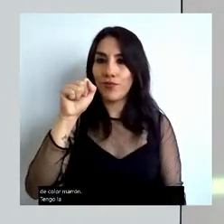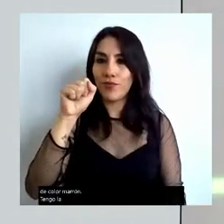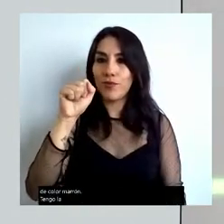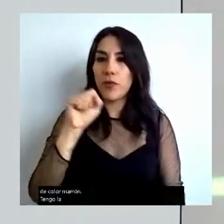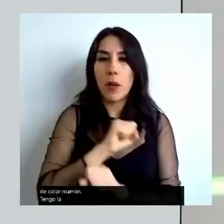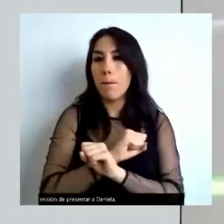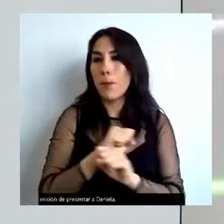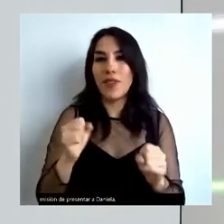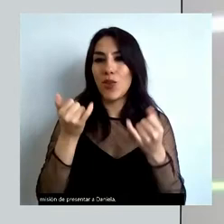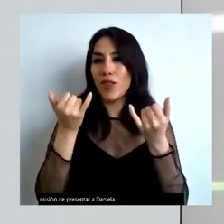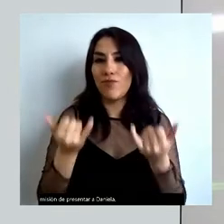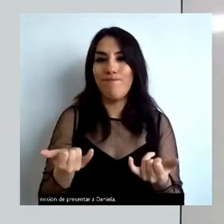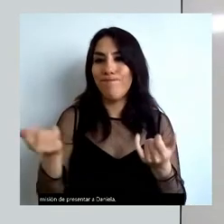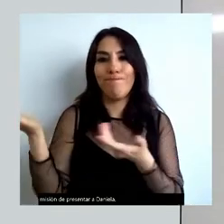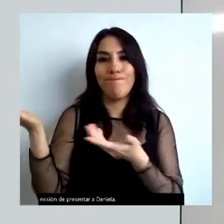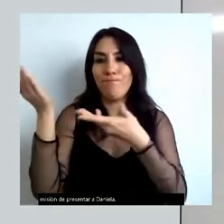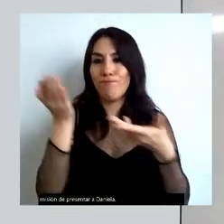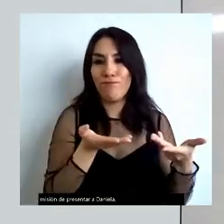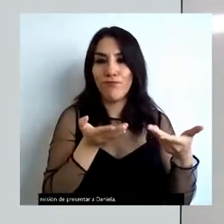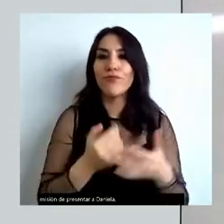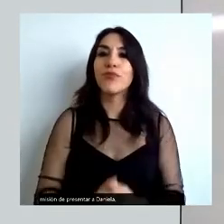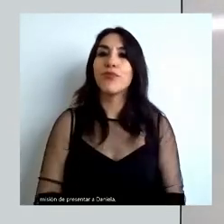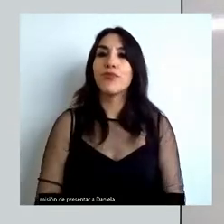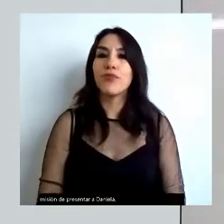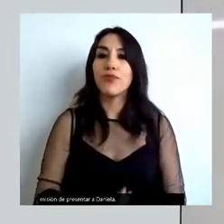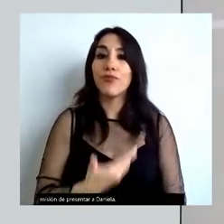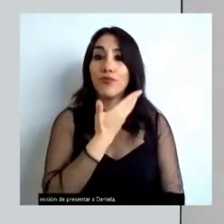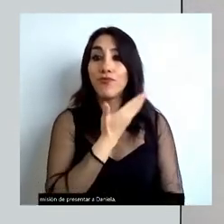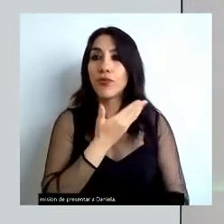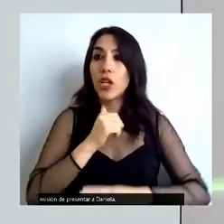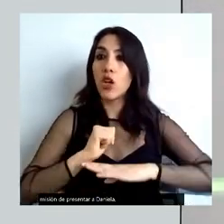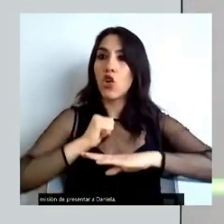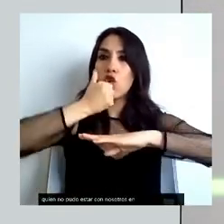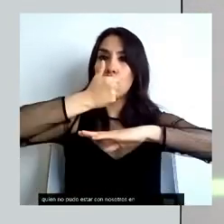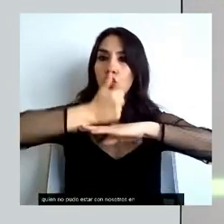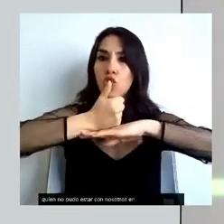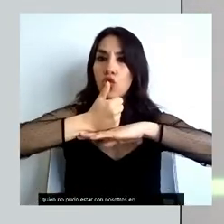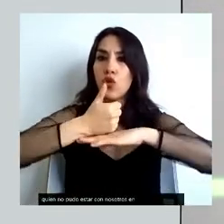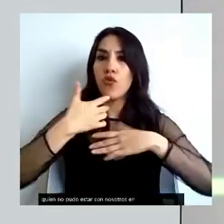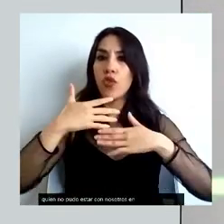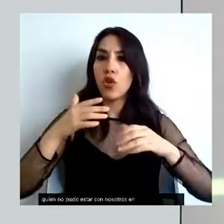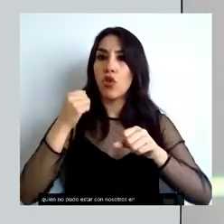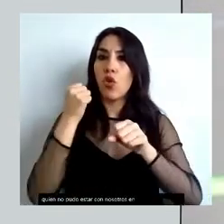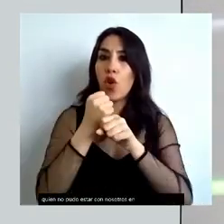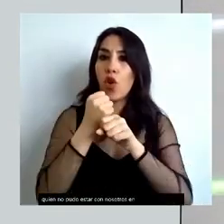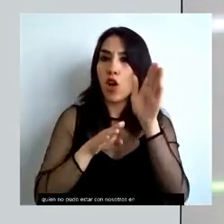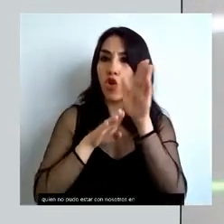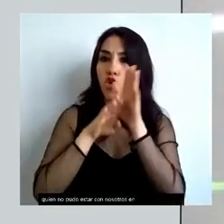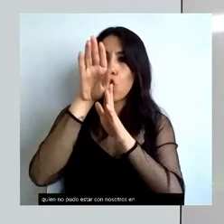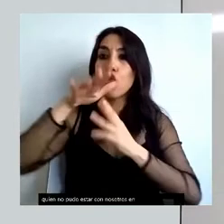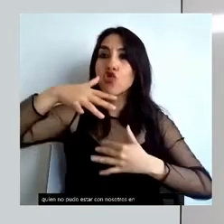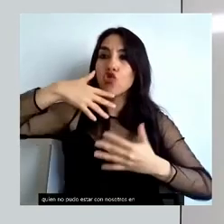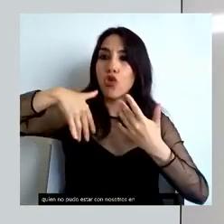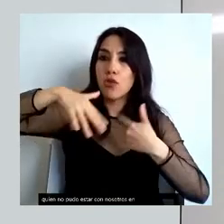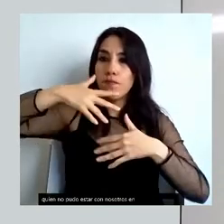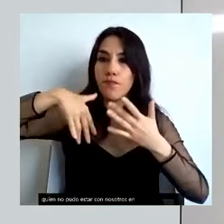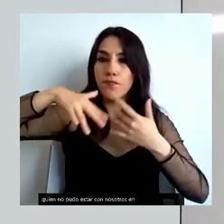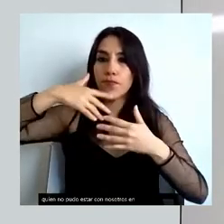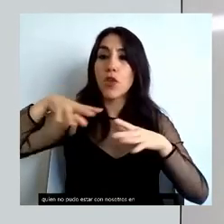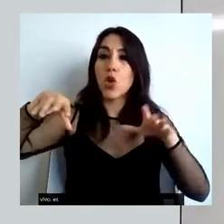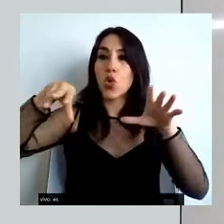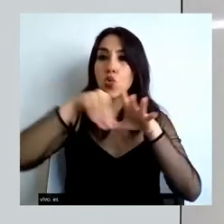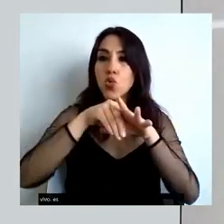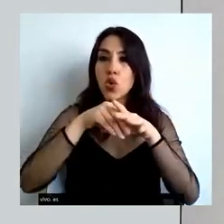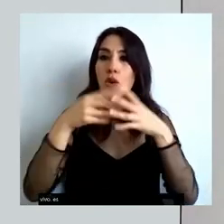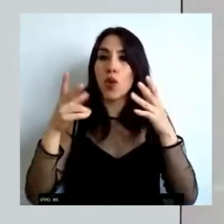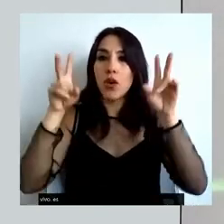Daniela es directora de la División de Desarrollo Social Inclusivo del Departamento de Asuntos Económicos y Sociales de las Naciones